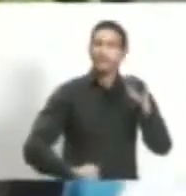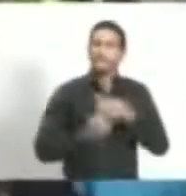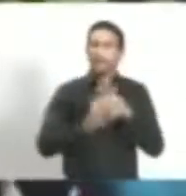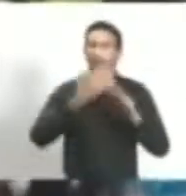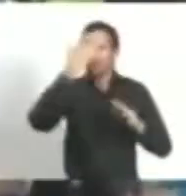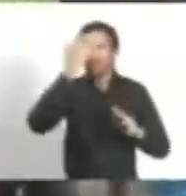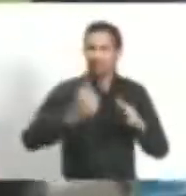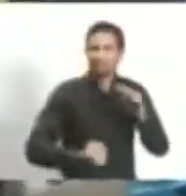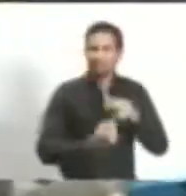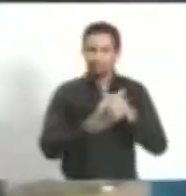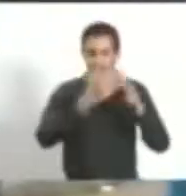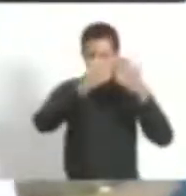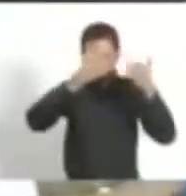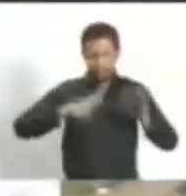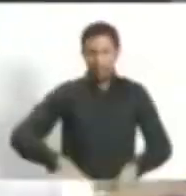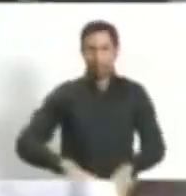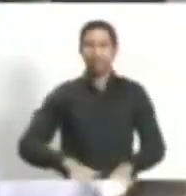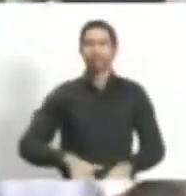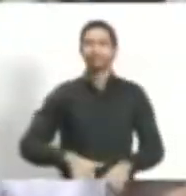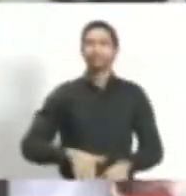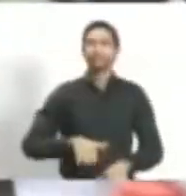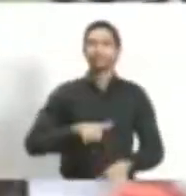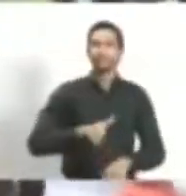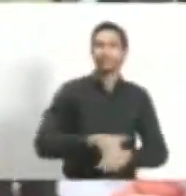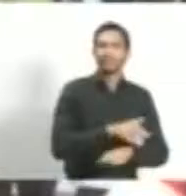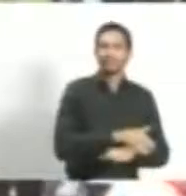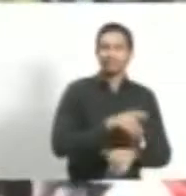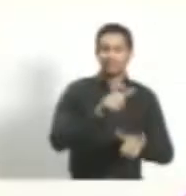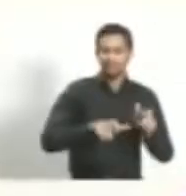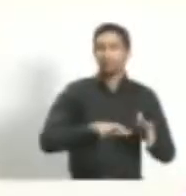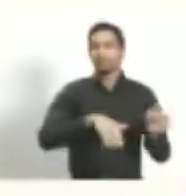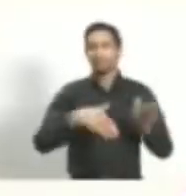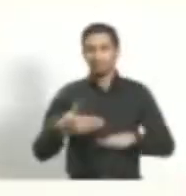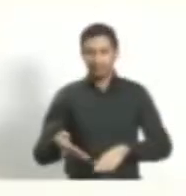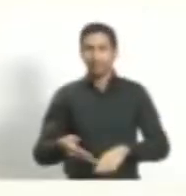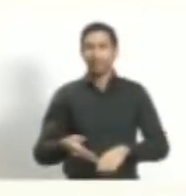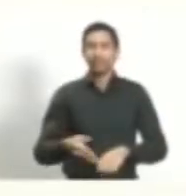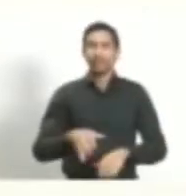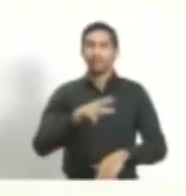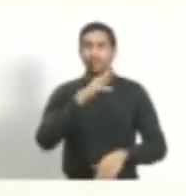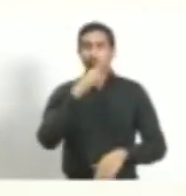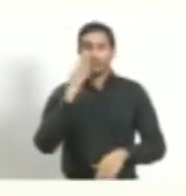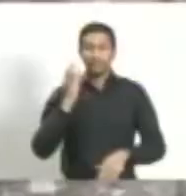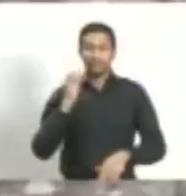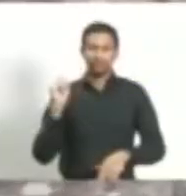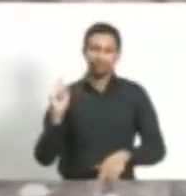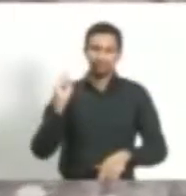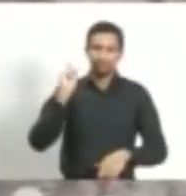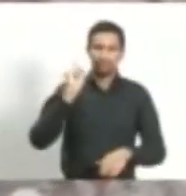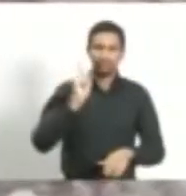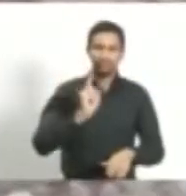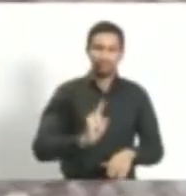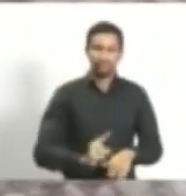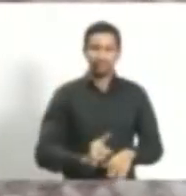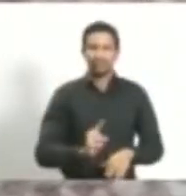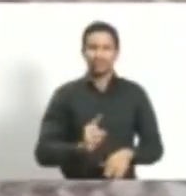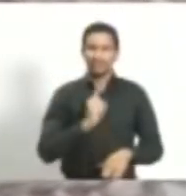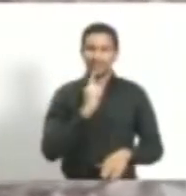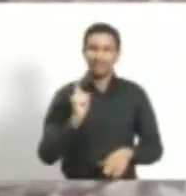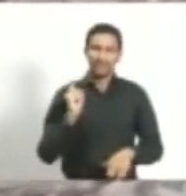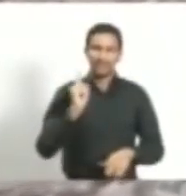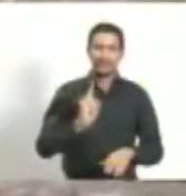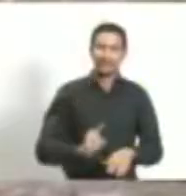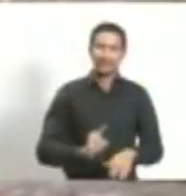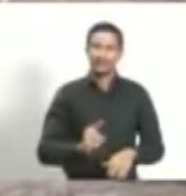edificio en construcción que cobró la vida de 21 personas en Cartagena, el patólogo de la construcción, Rodrigo Gras, quien se trasladó hasta el lugar de